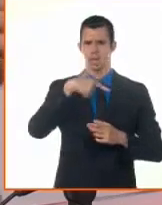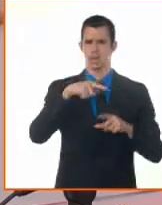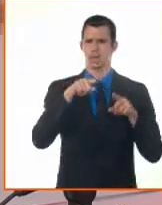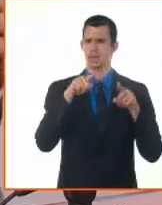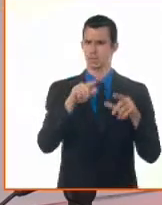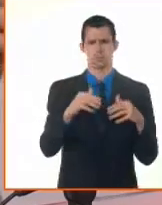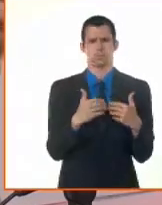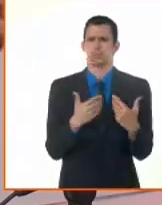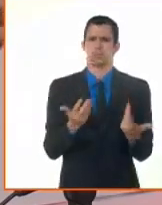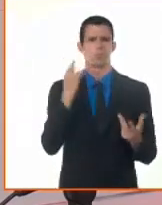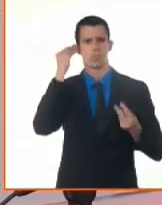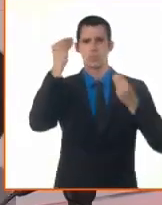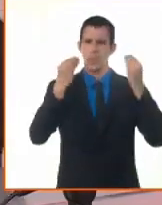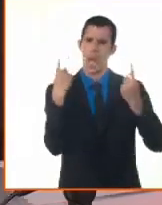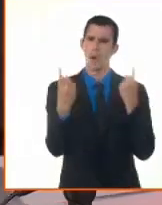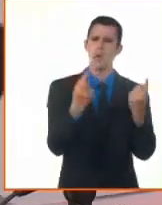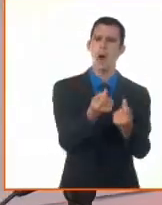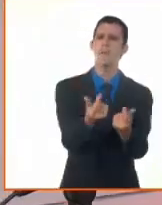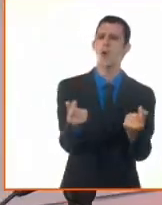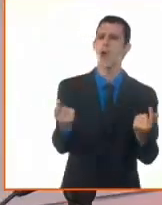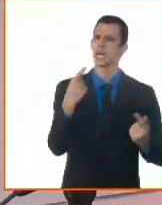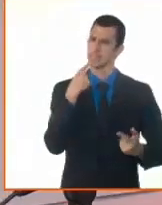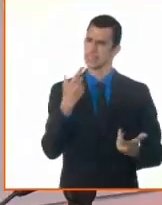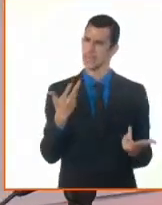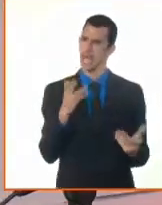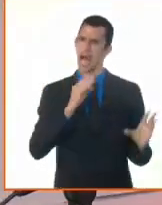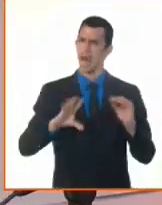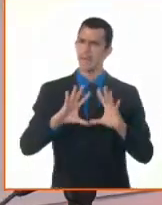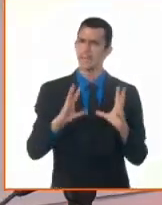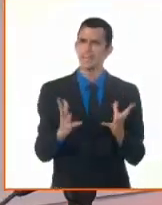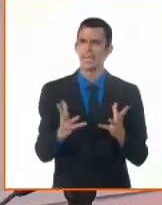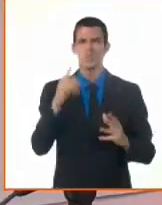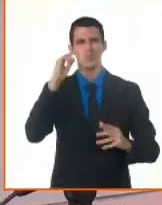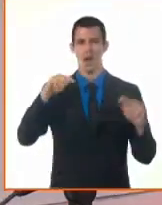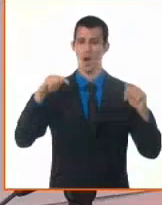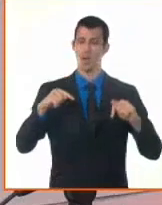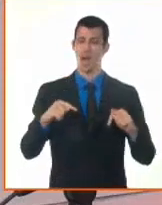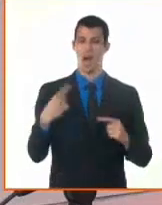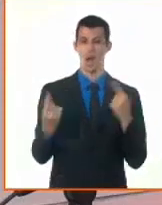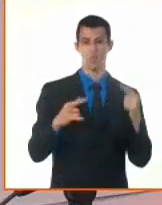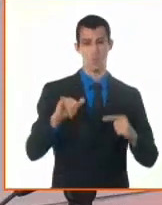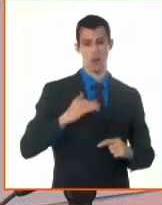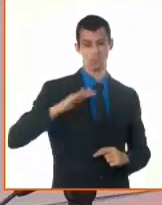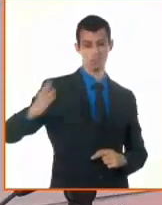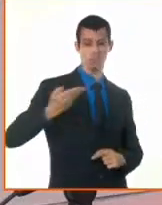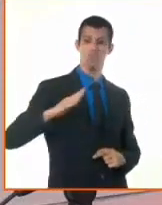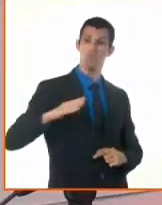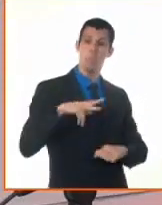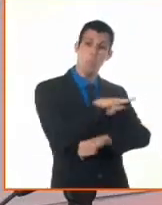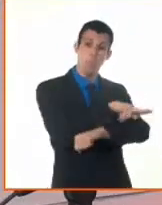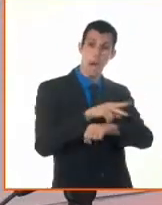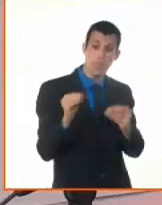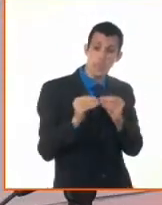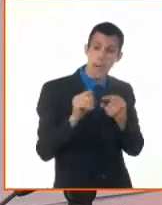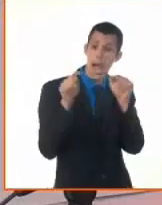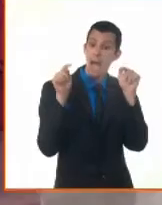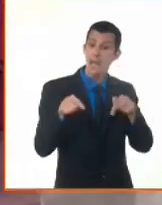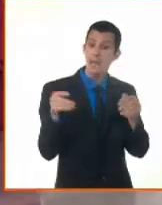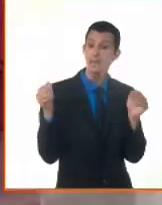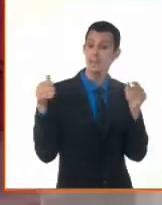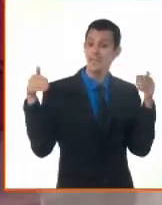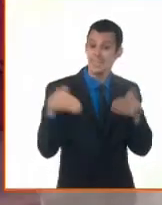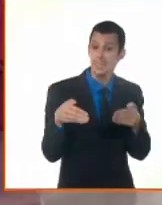de muchas tensiones entre algunos países regionales algunos no asistieron Oliver y también